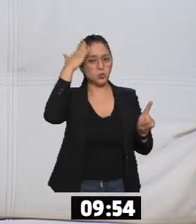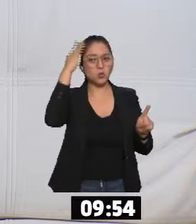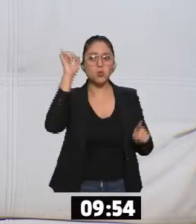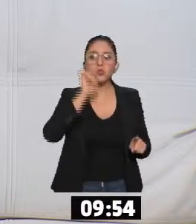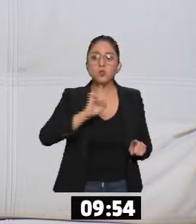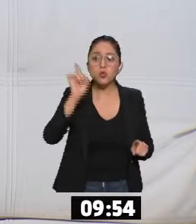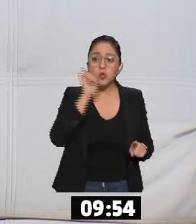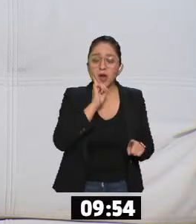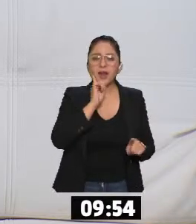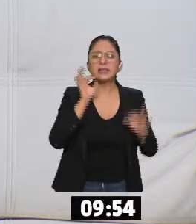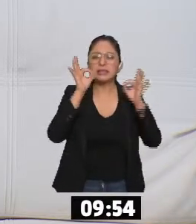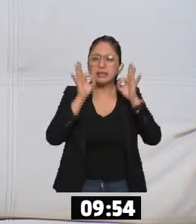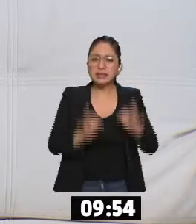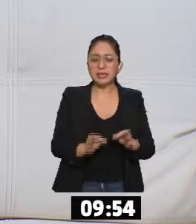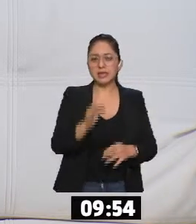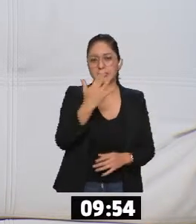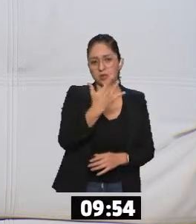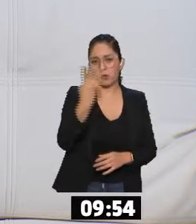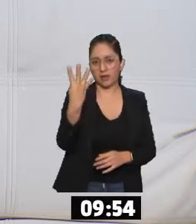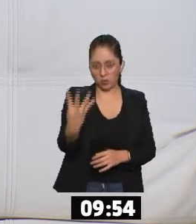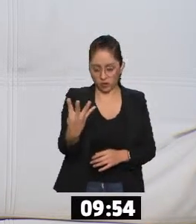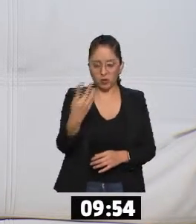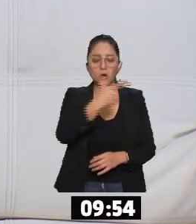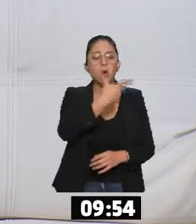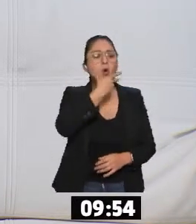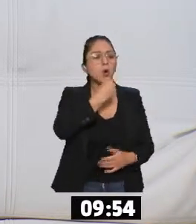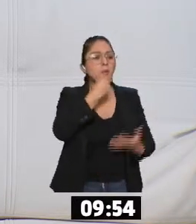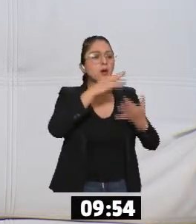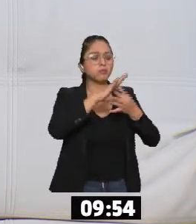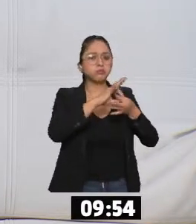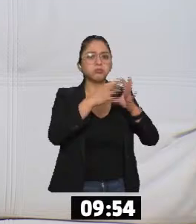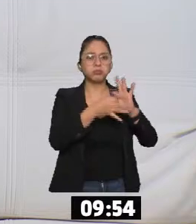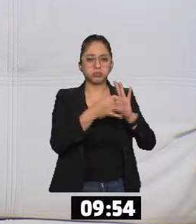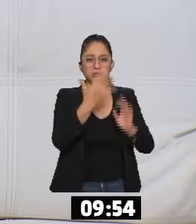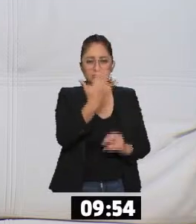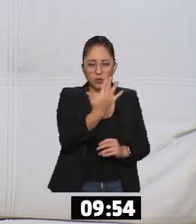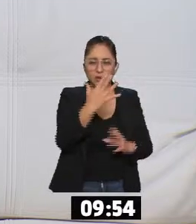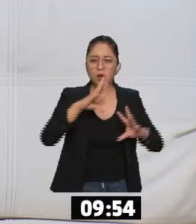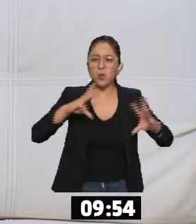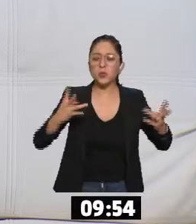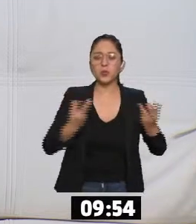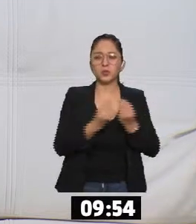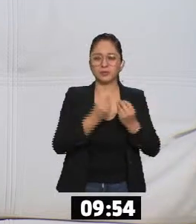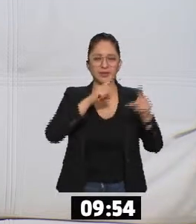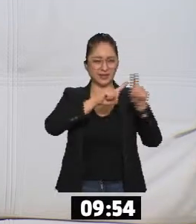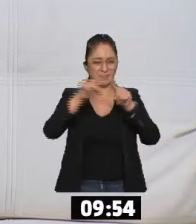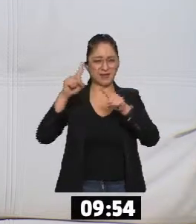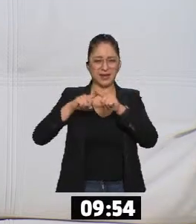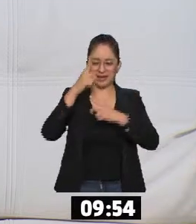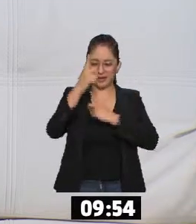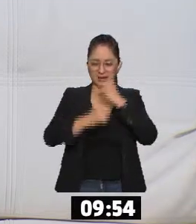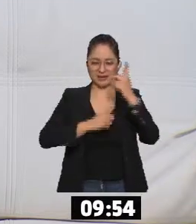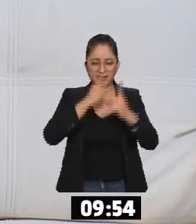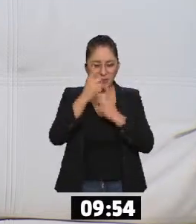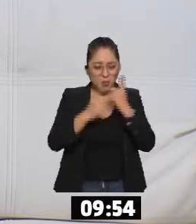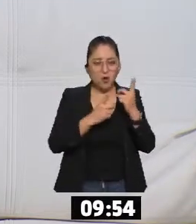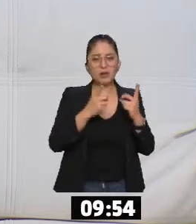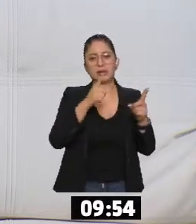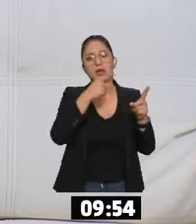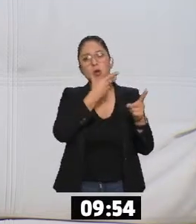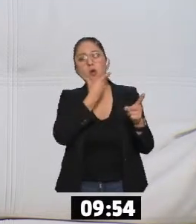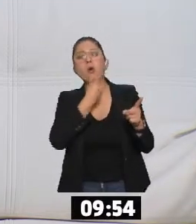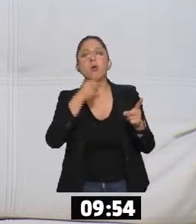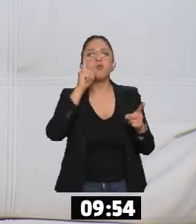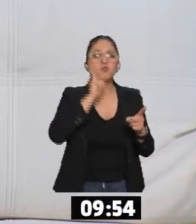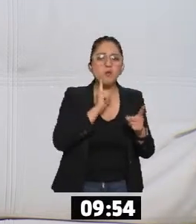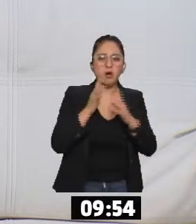esto, 54 marcas olímpicas, los hombres 50, y juntos me refiero a estas disciplinas mixtas. Sí. ¿No? Entonces, ¿Por qué no hay más